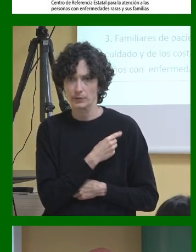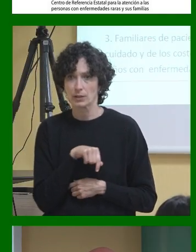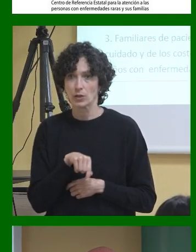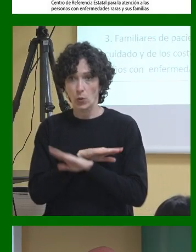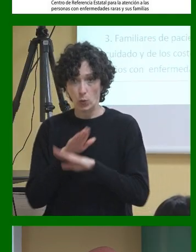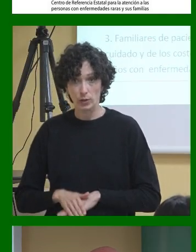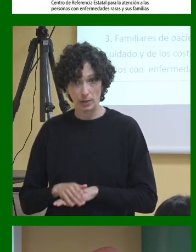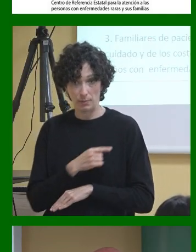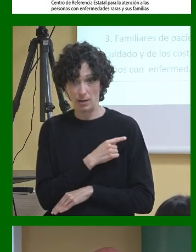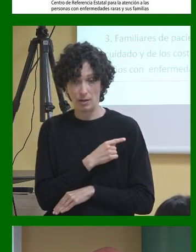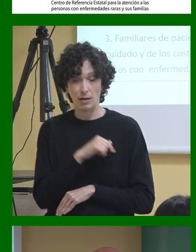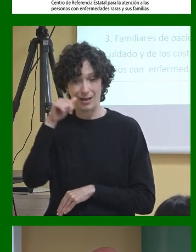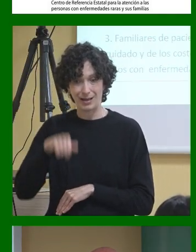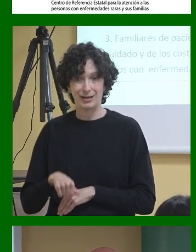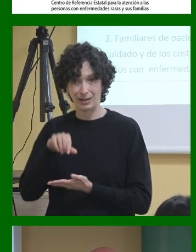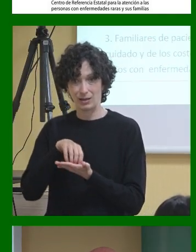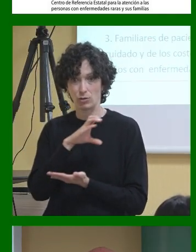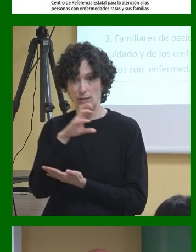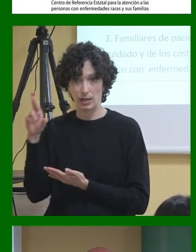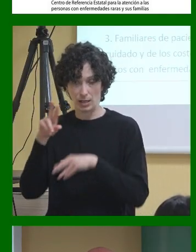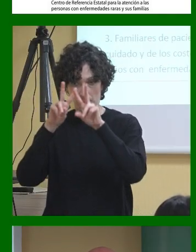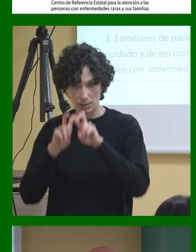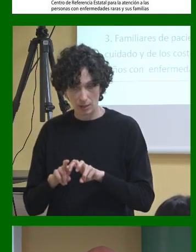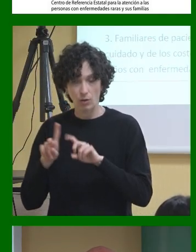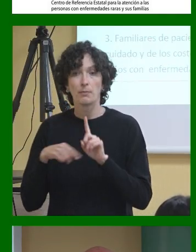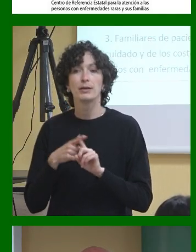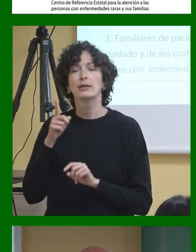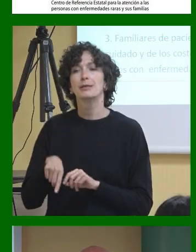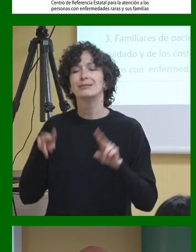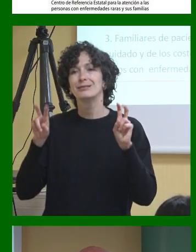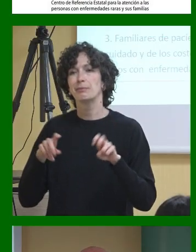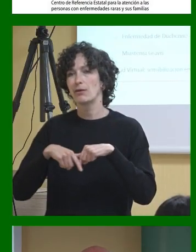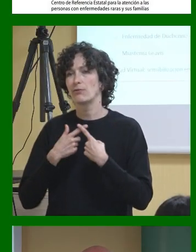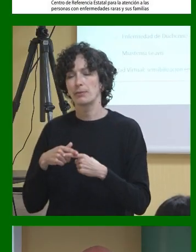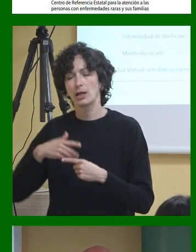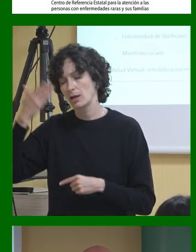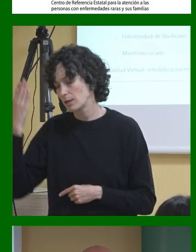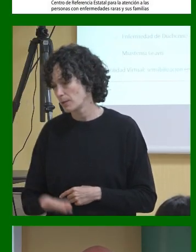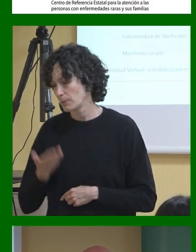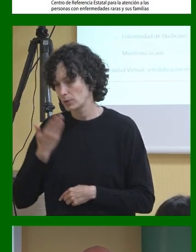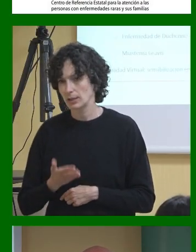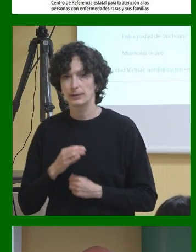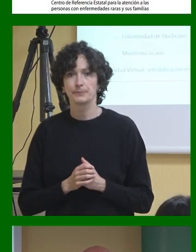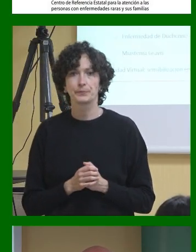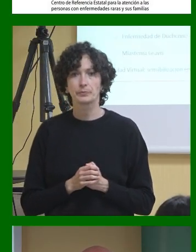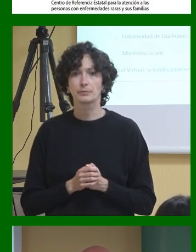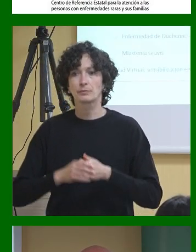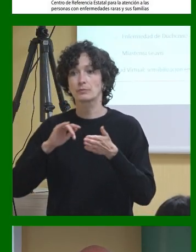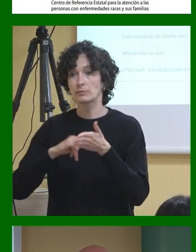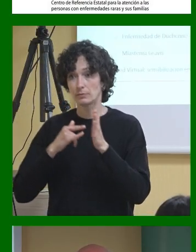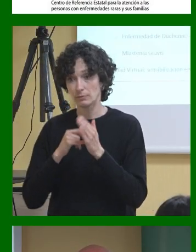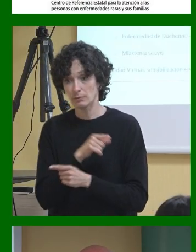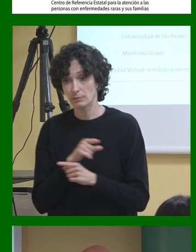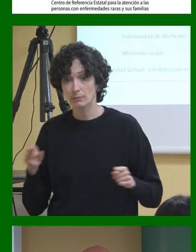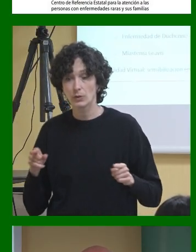investigada aquí en el CREER, y el tema de los familiares es muy importante. Las metodologías son